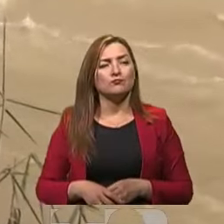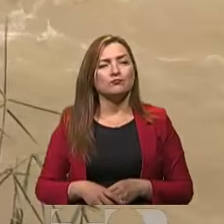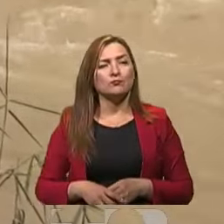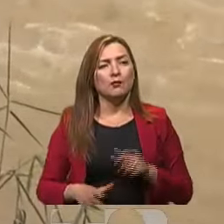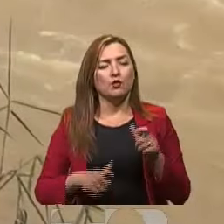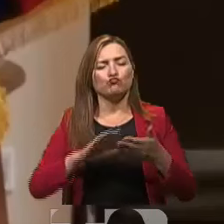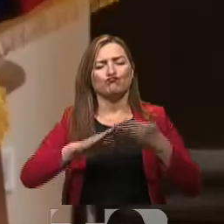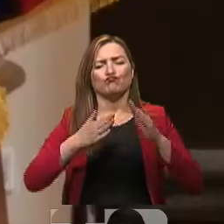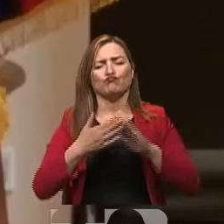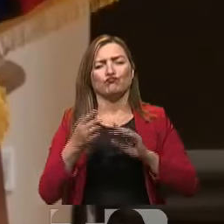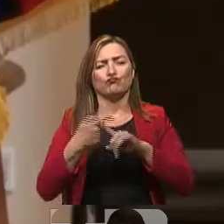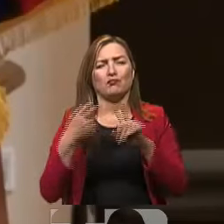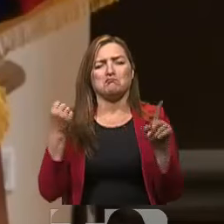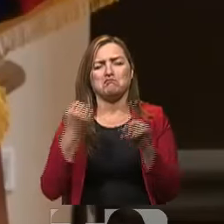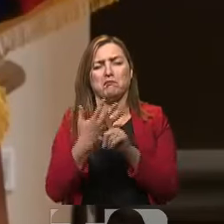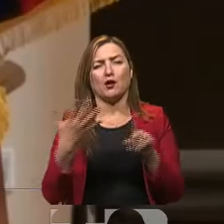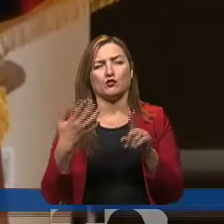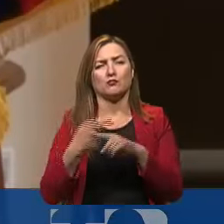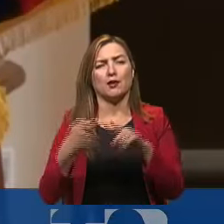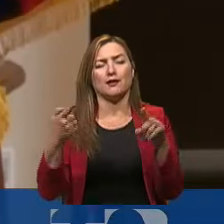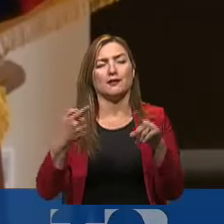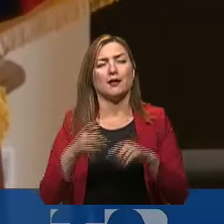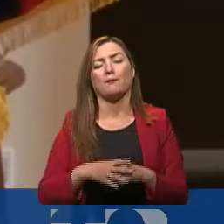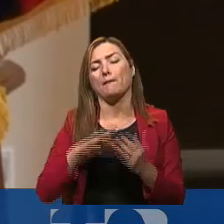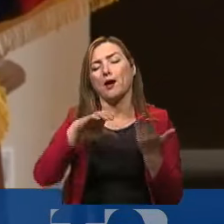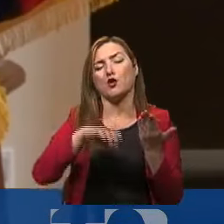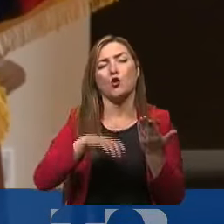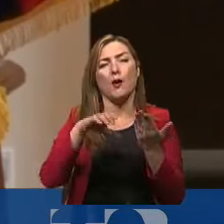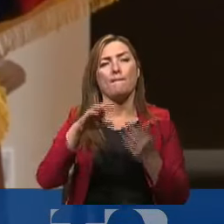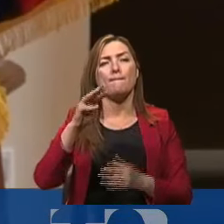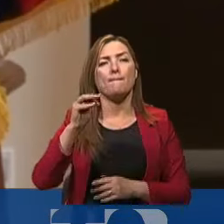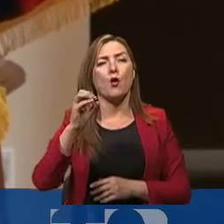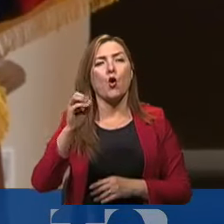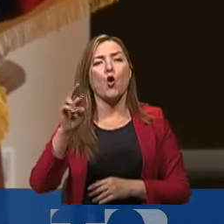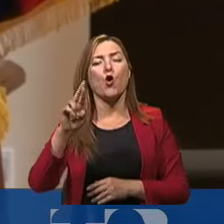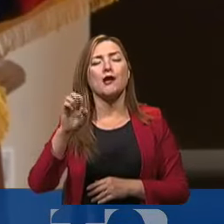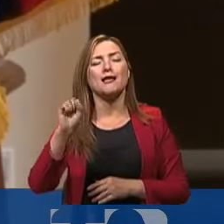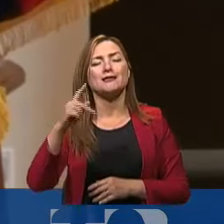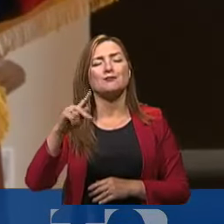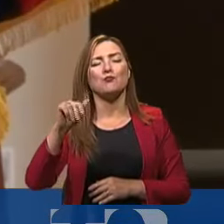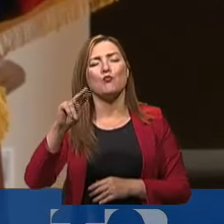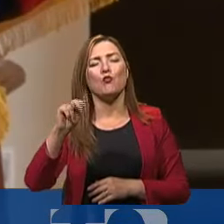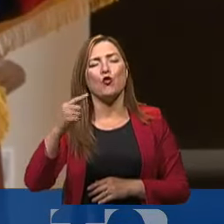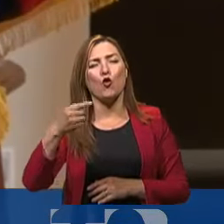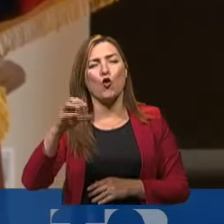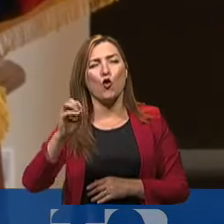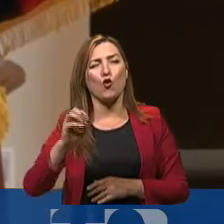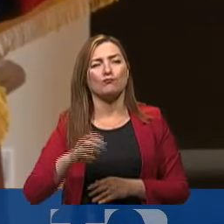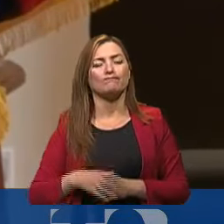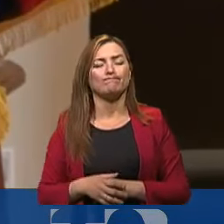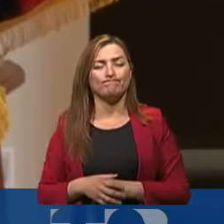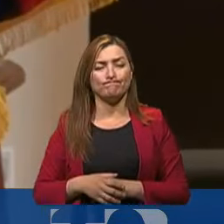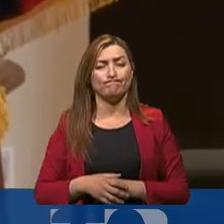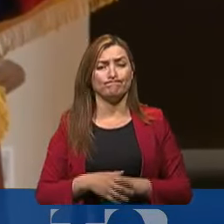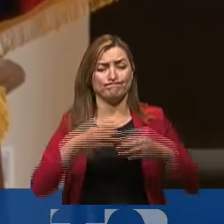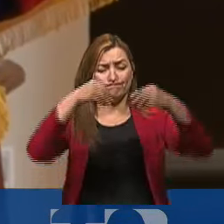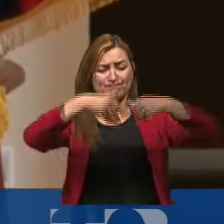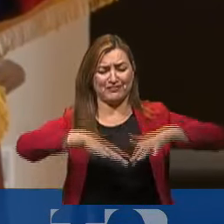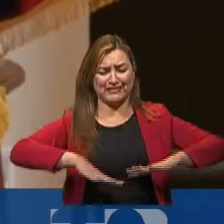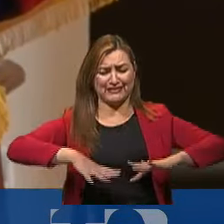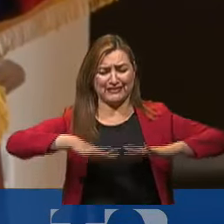varios recintos. Parroquia Moraspungo había una consideración especial. Si bien también fueron afectados por las